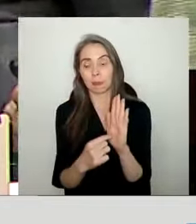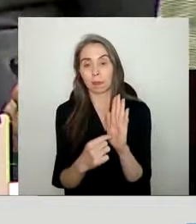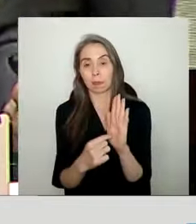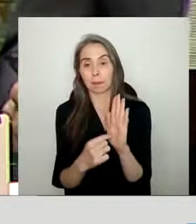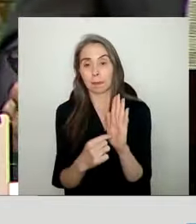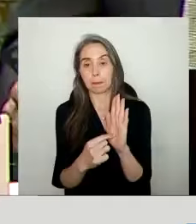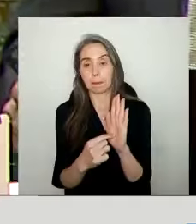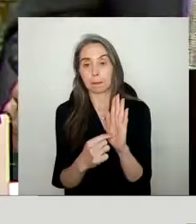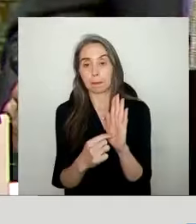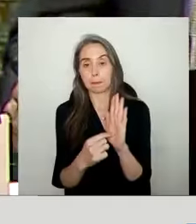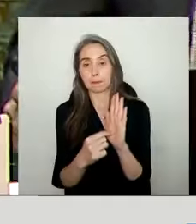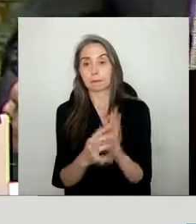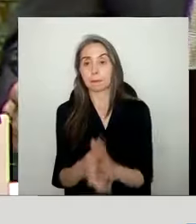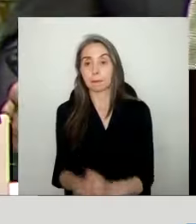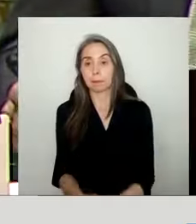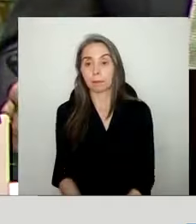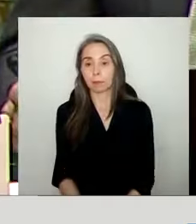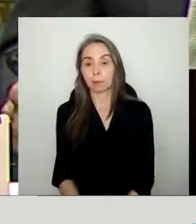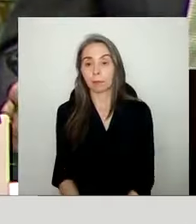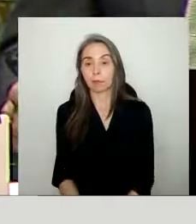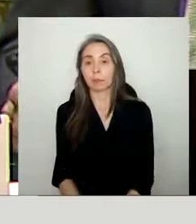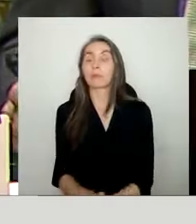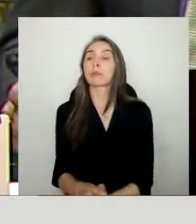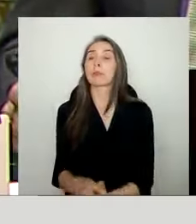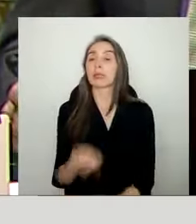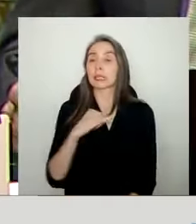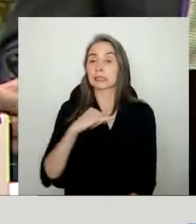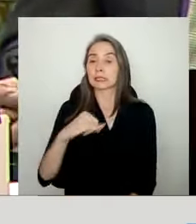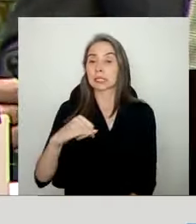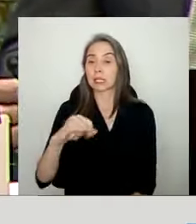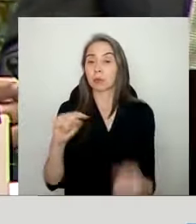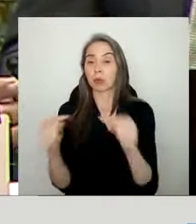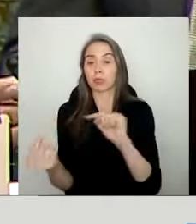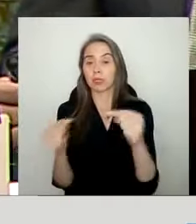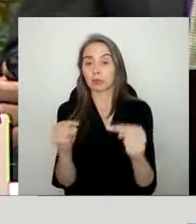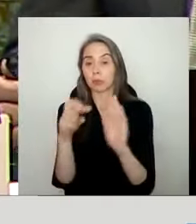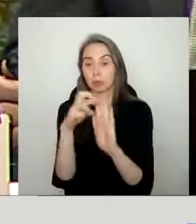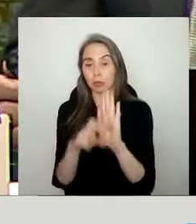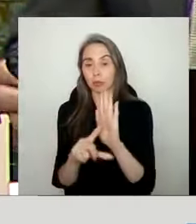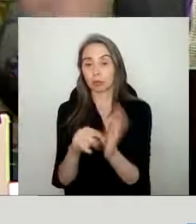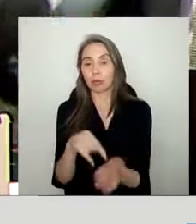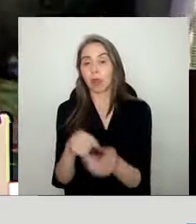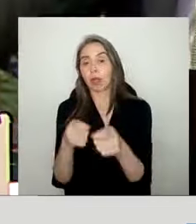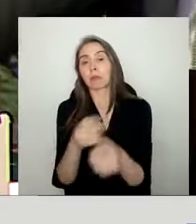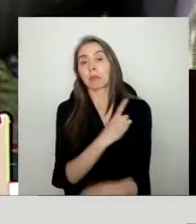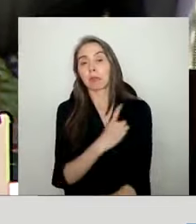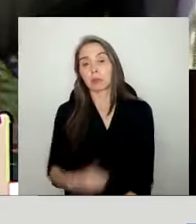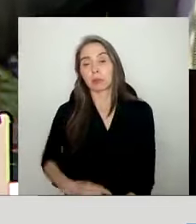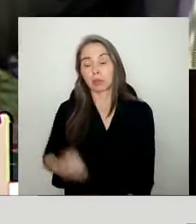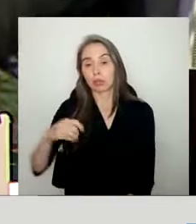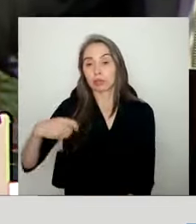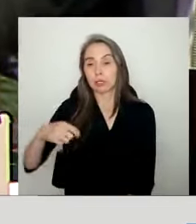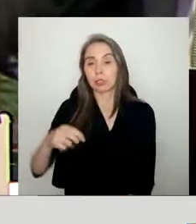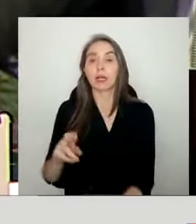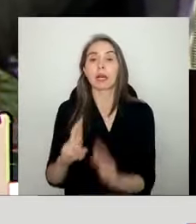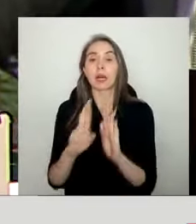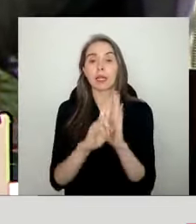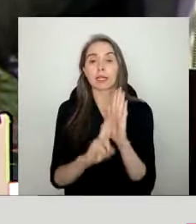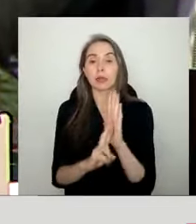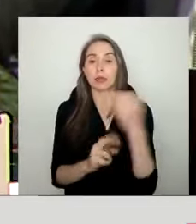lugar corresponde continuar con el debate del proyecto de ley originado en moción que regula las empresas ftech